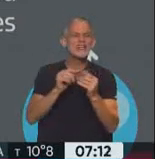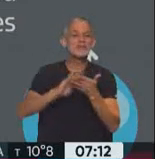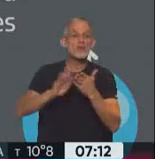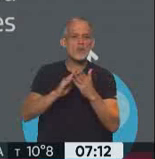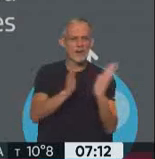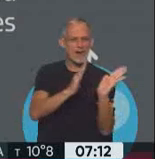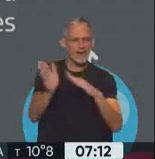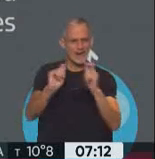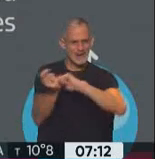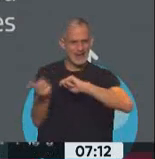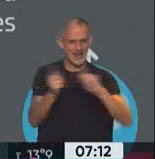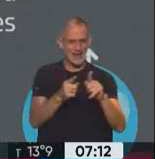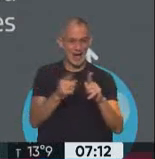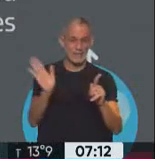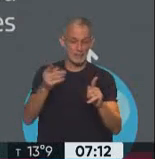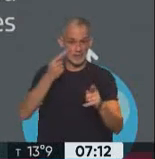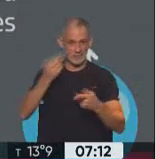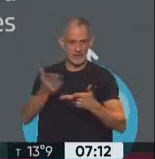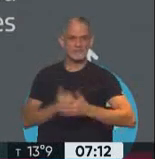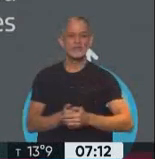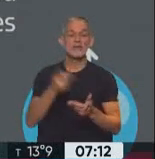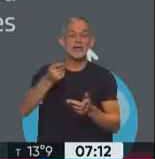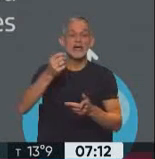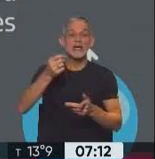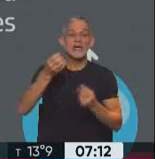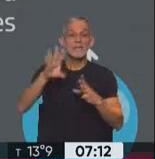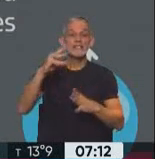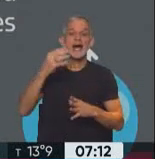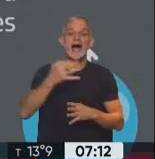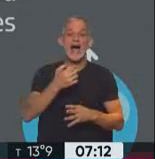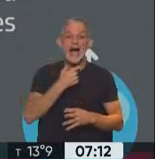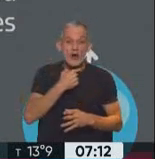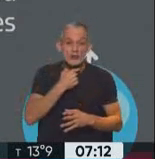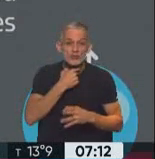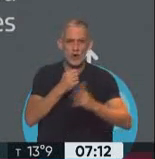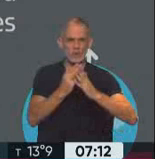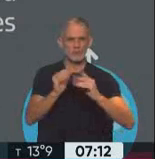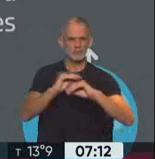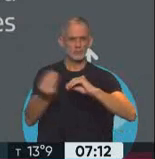tramos de actualización del salario mínimo. ¿Los compartimos? Así es. Entonces, a partir de agosto aumenta, se va a